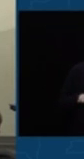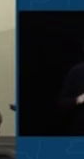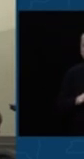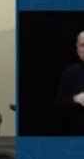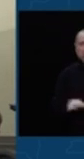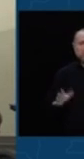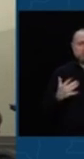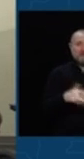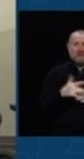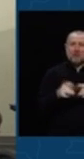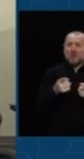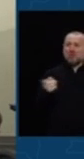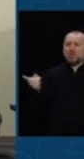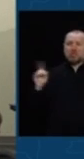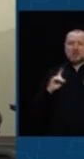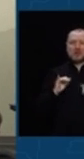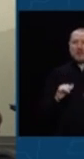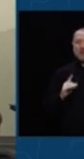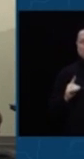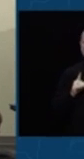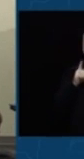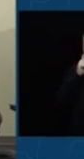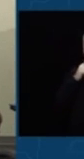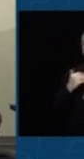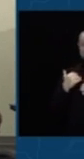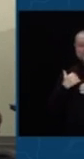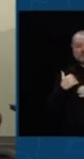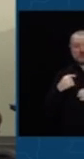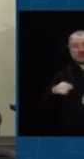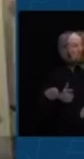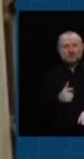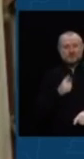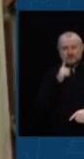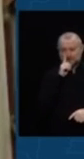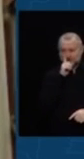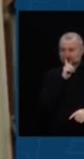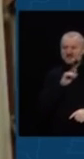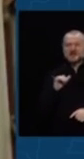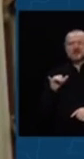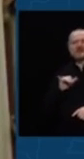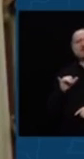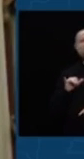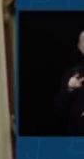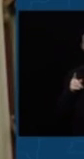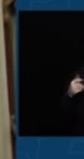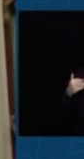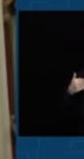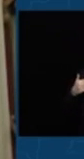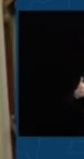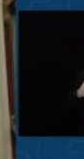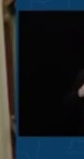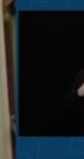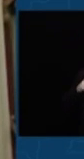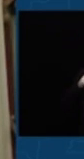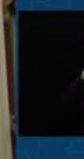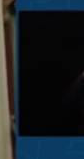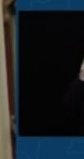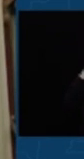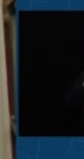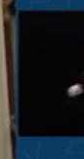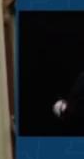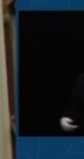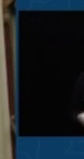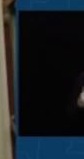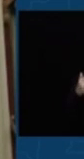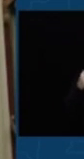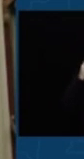9 estados. Y también la gobernadora dijo que el objetivo de esta plataforma es responder 3 preguntas esenciales. La primera